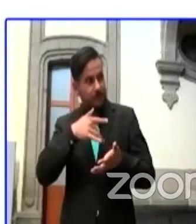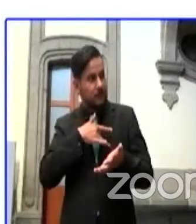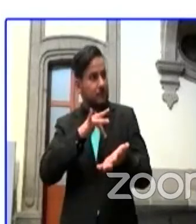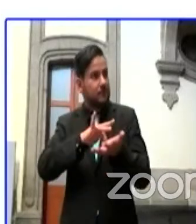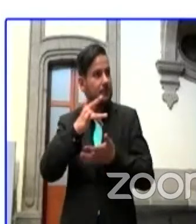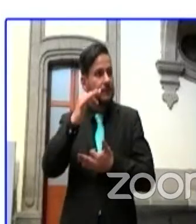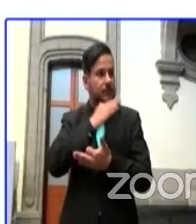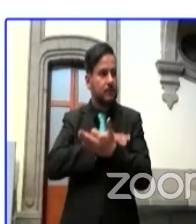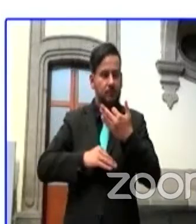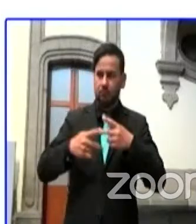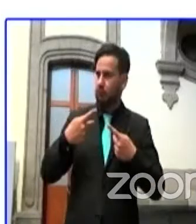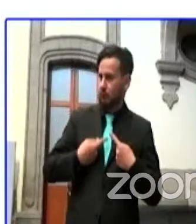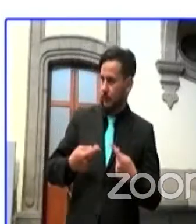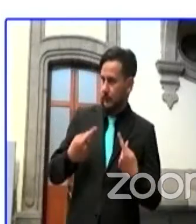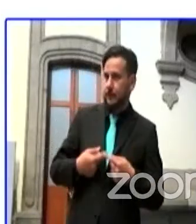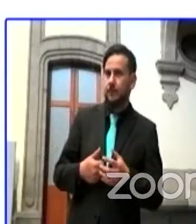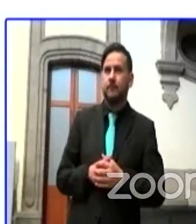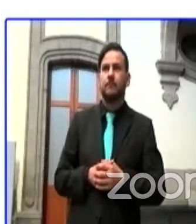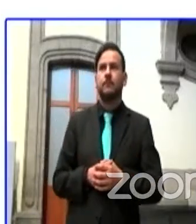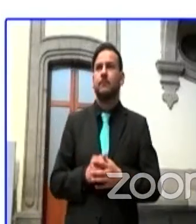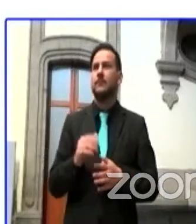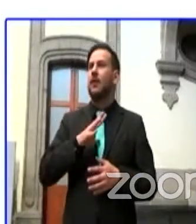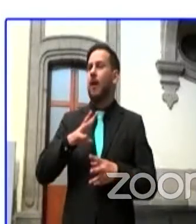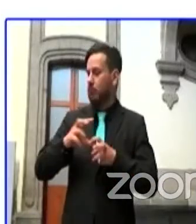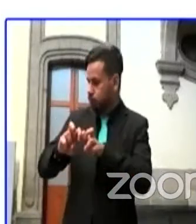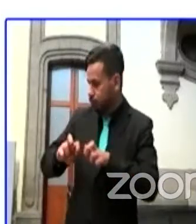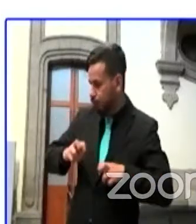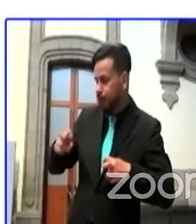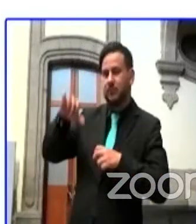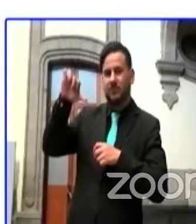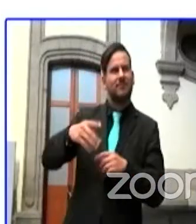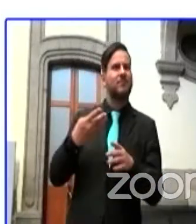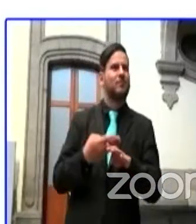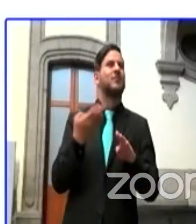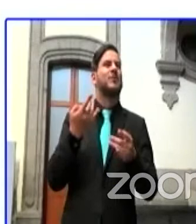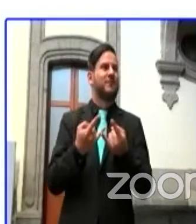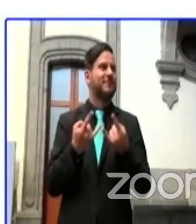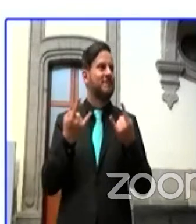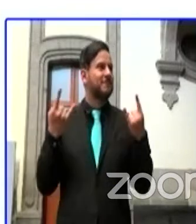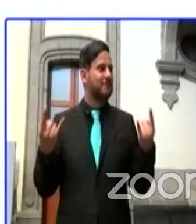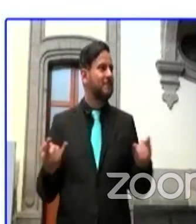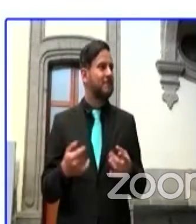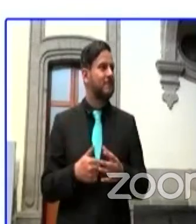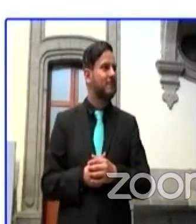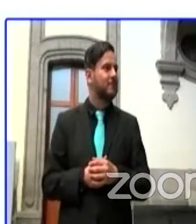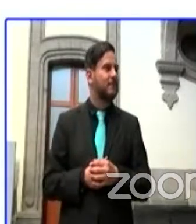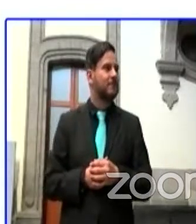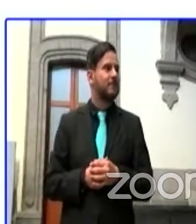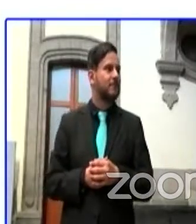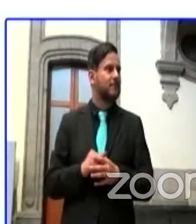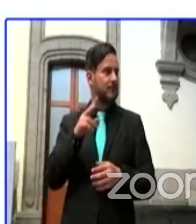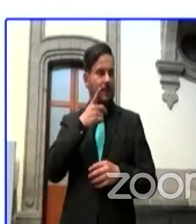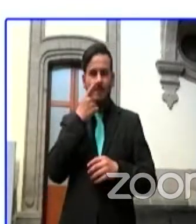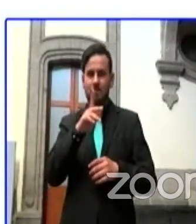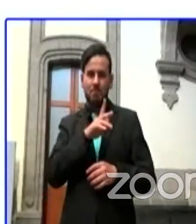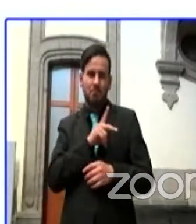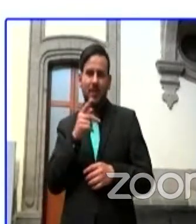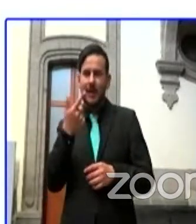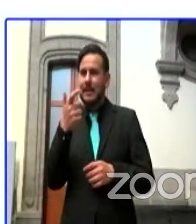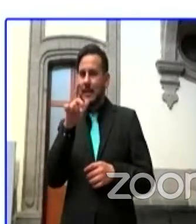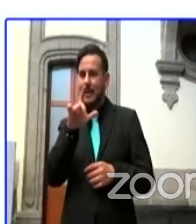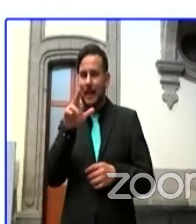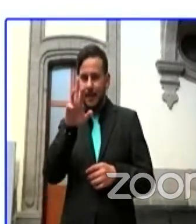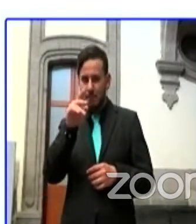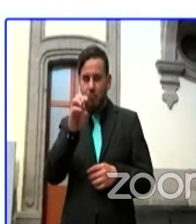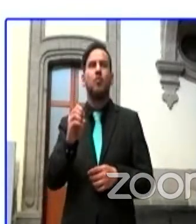los homólogos, a todos los que están aquí. Hoy es histórico, como ya bien decía Guillermo, el hecho de